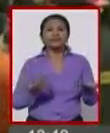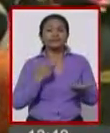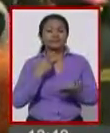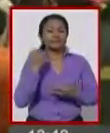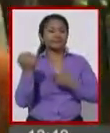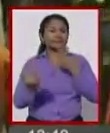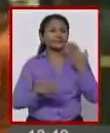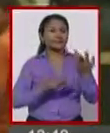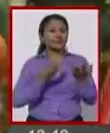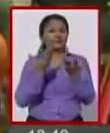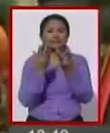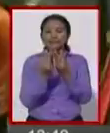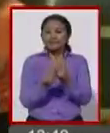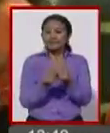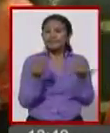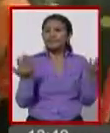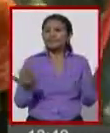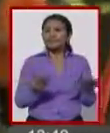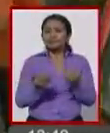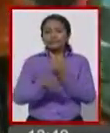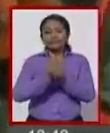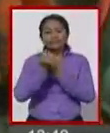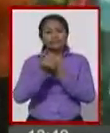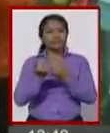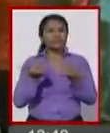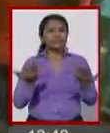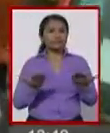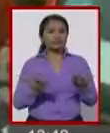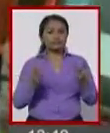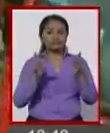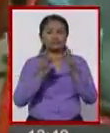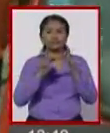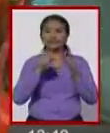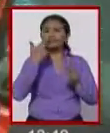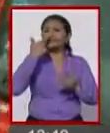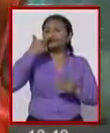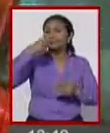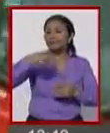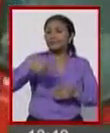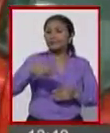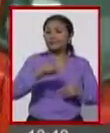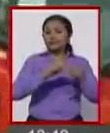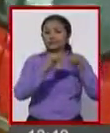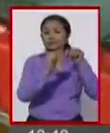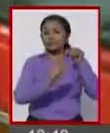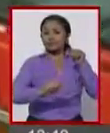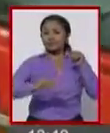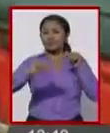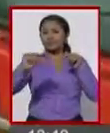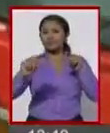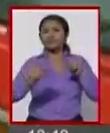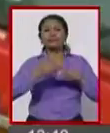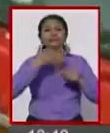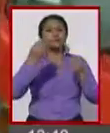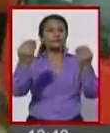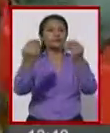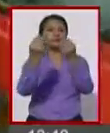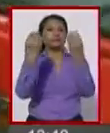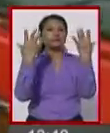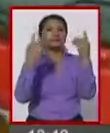que sofocar los incendios y cuáles son los peligros, por dónde están los conductos de gas del aire acondicionado